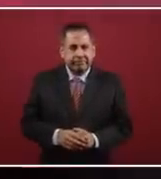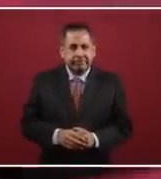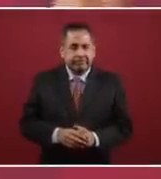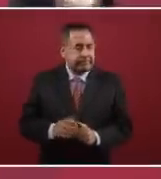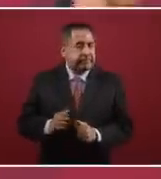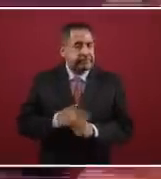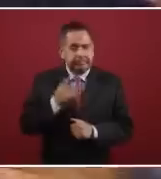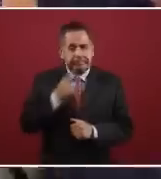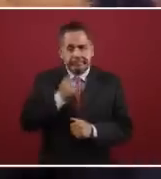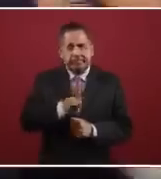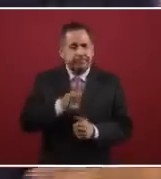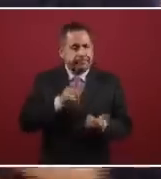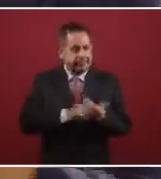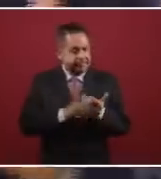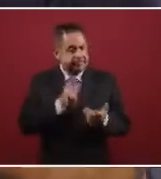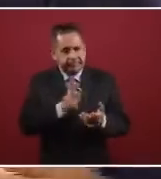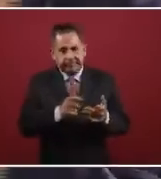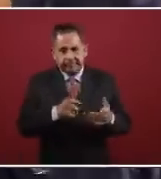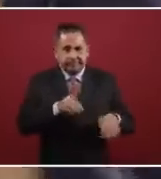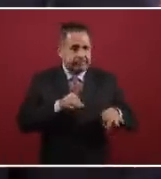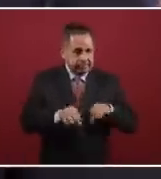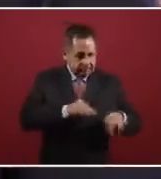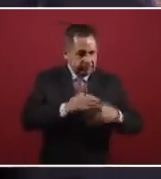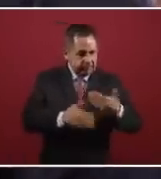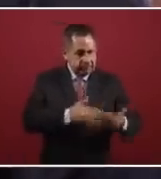Porque esto significa trabajar